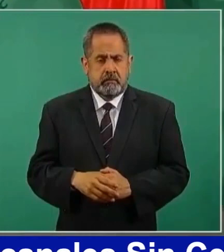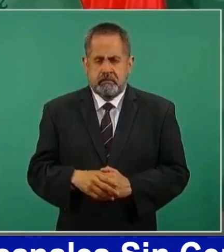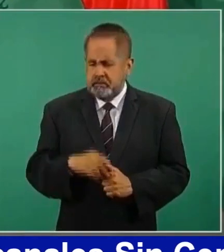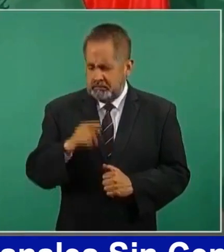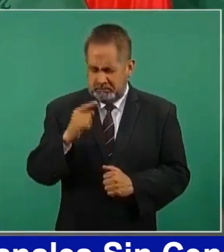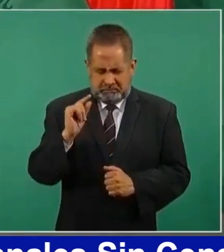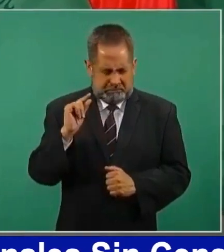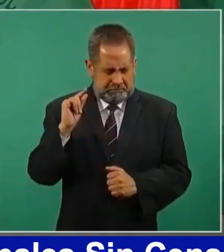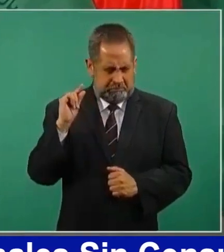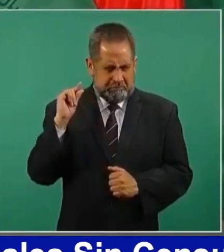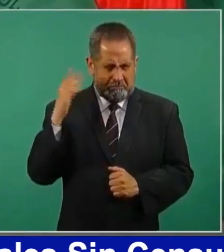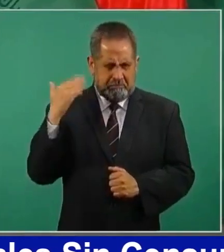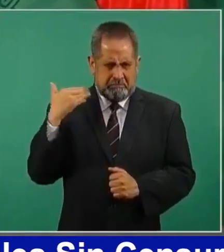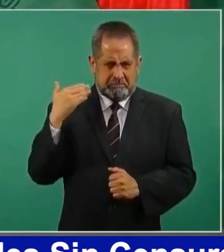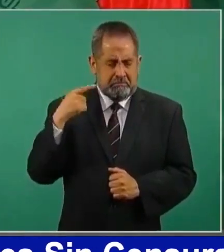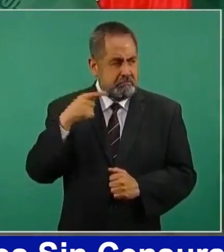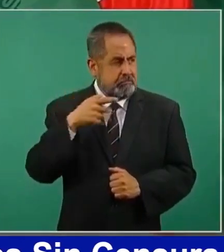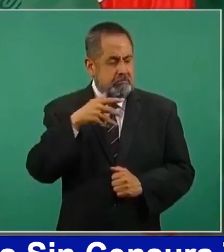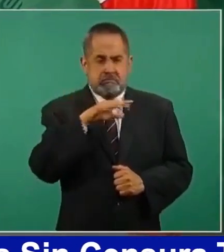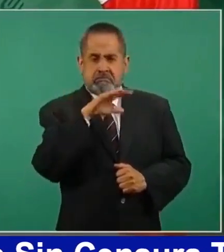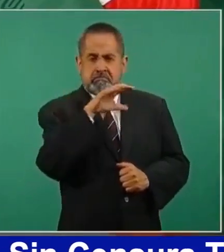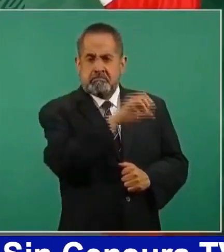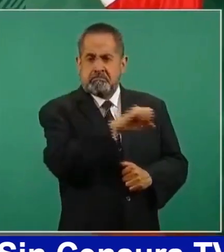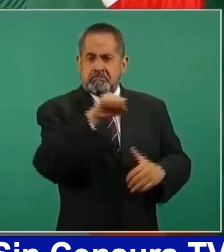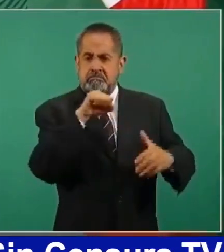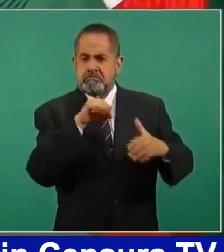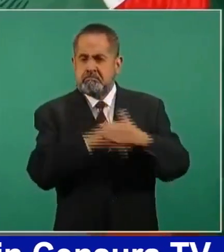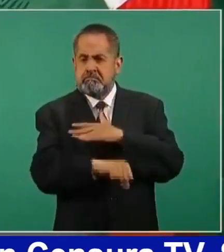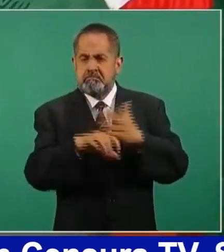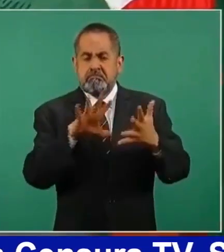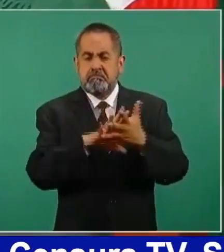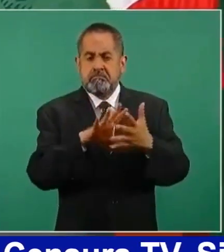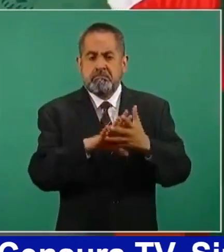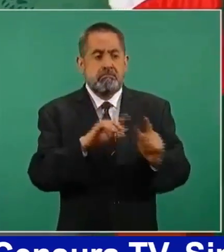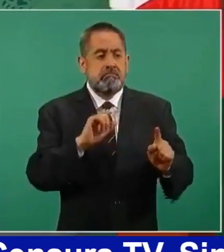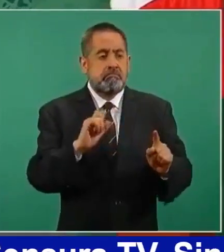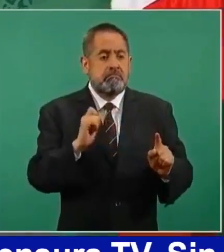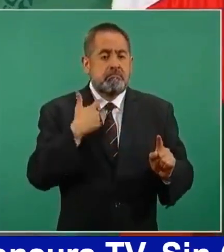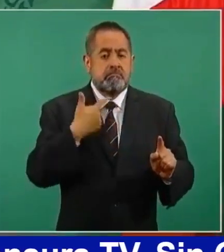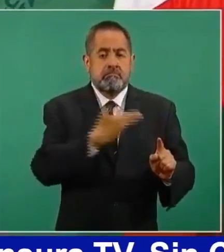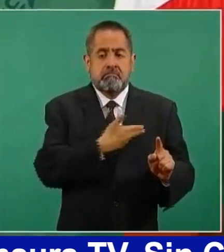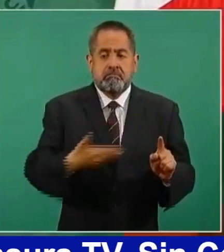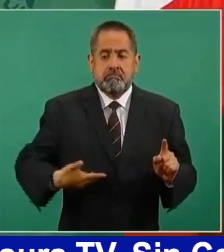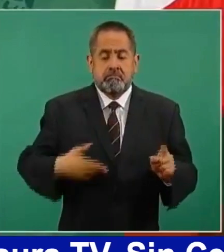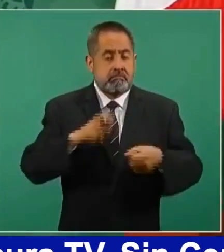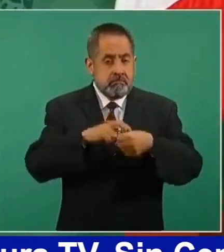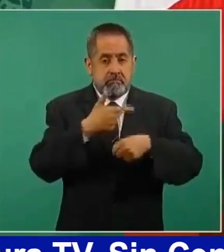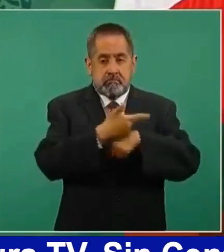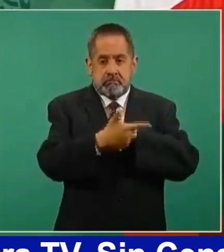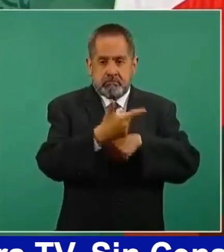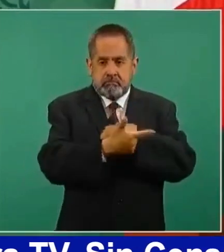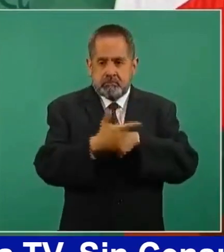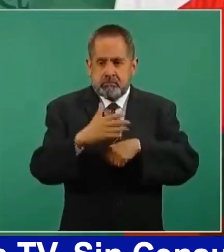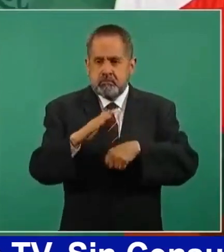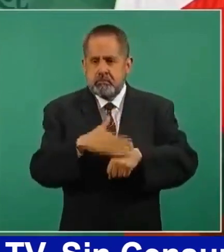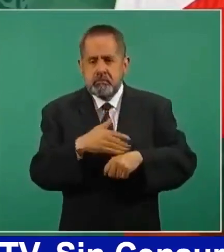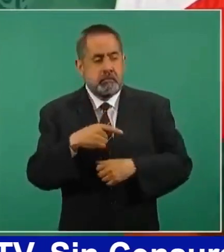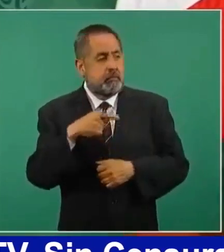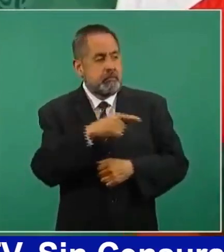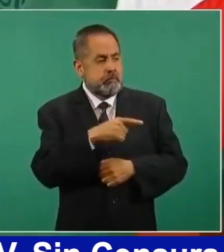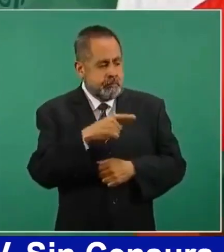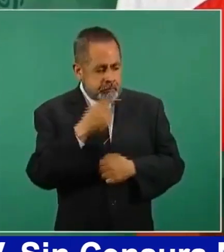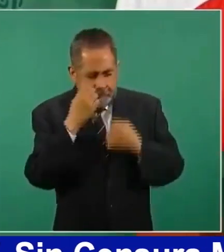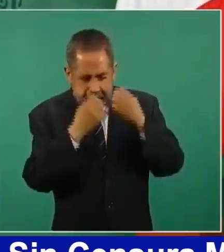hace poco metieron a la cárcel a un presidente de Guatemala porque le